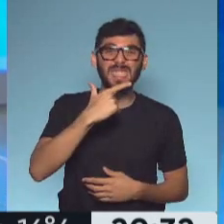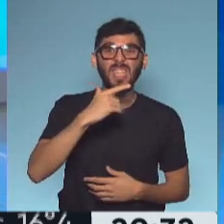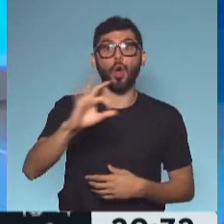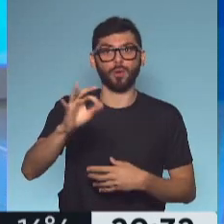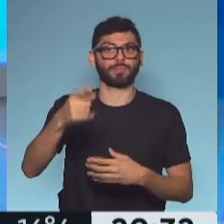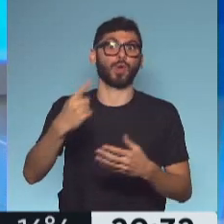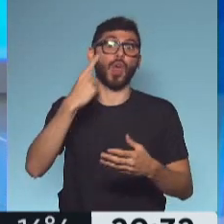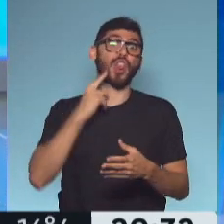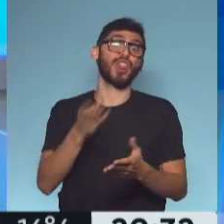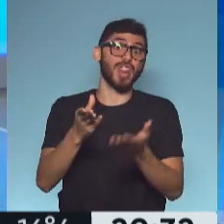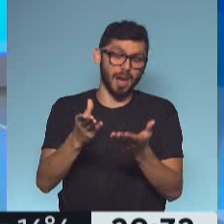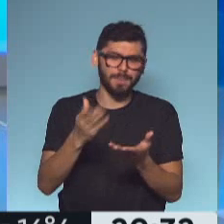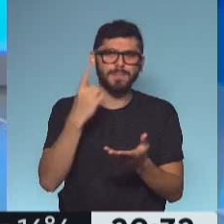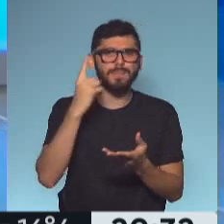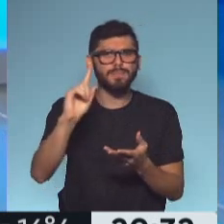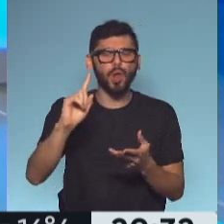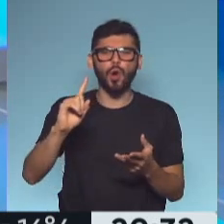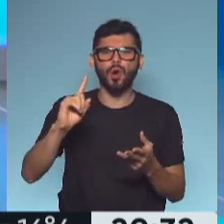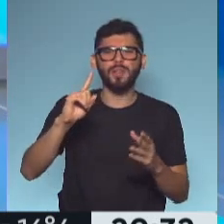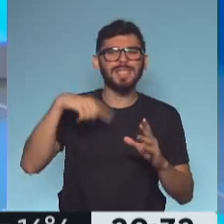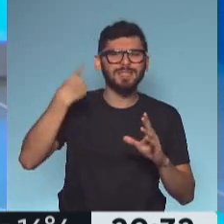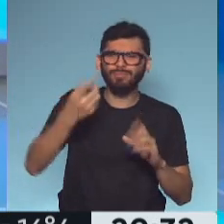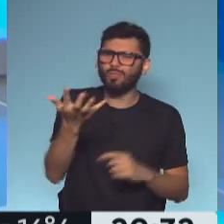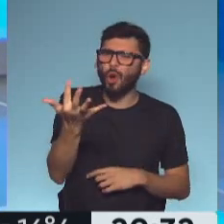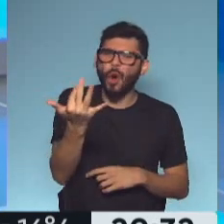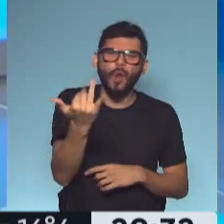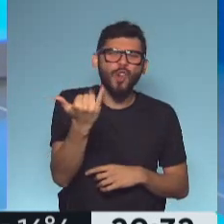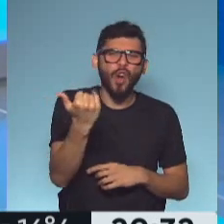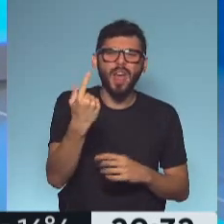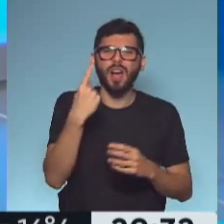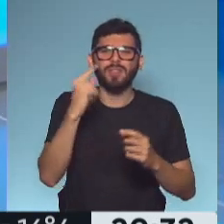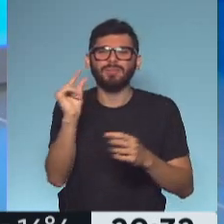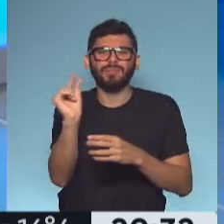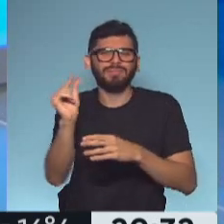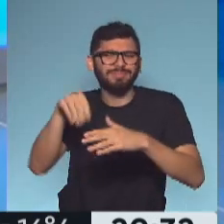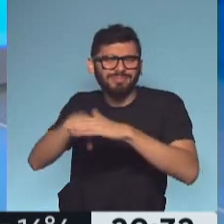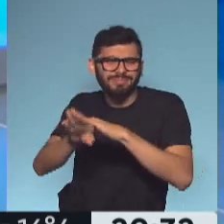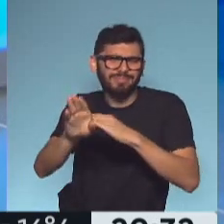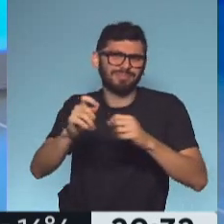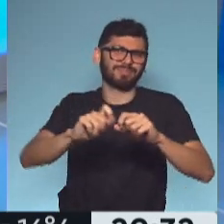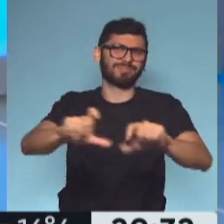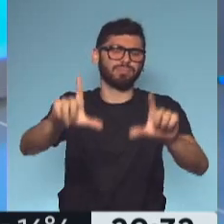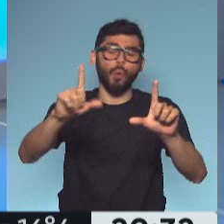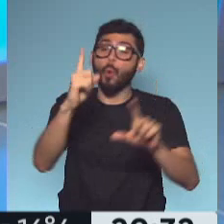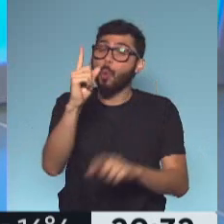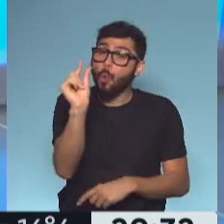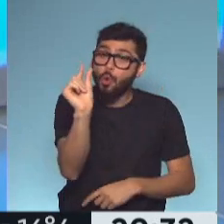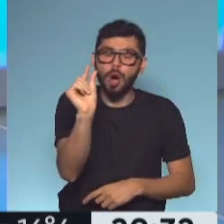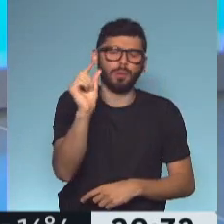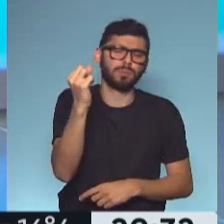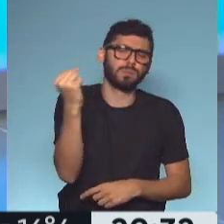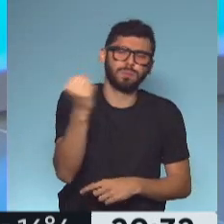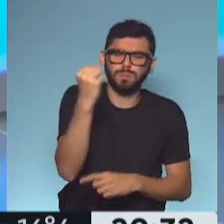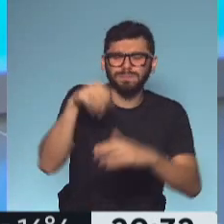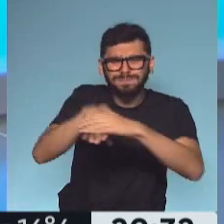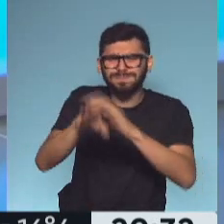día. Pero durante todas las emisiones estamos emitiendo distintos archivos. Un archivo invaluable que tiene la televisión pública, con imágenes,